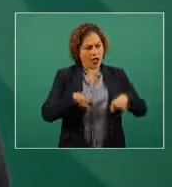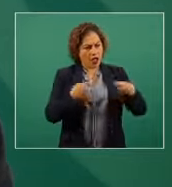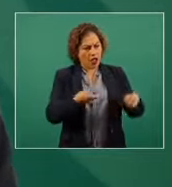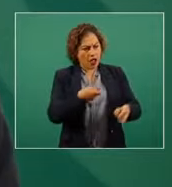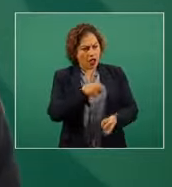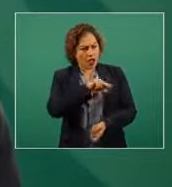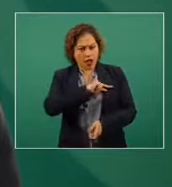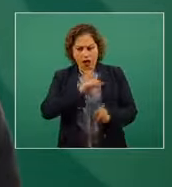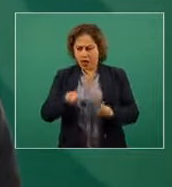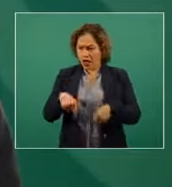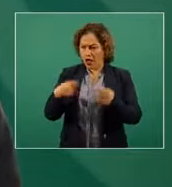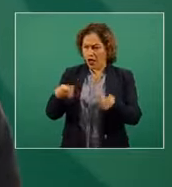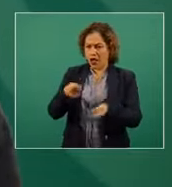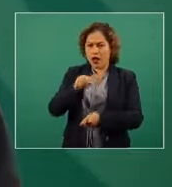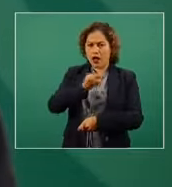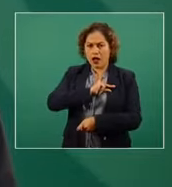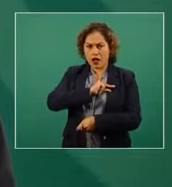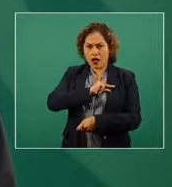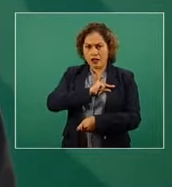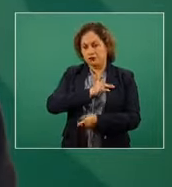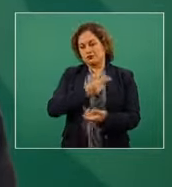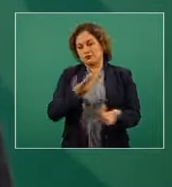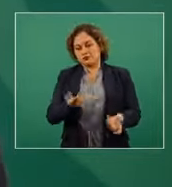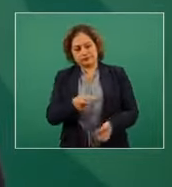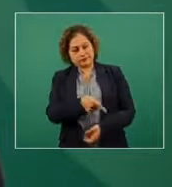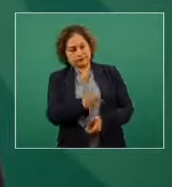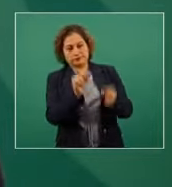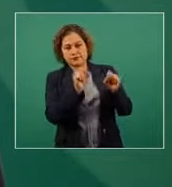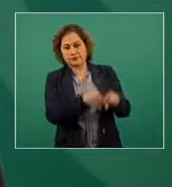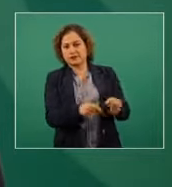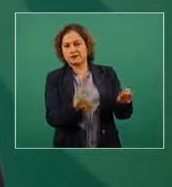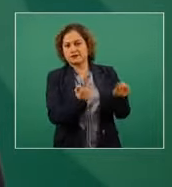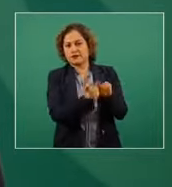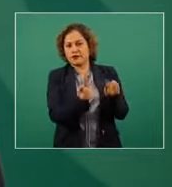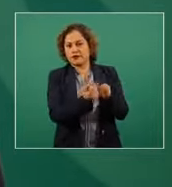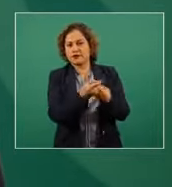Pues los que ahora se oponen a esta reforma.